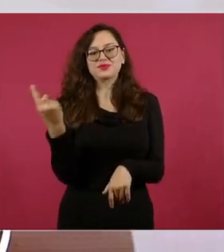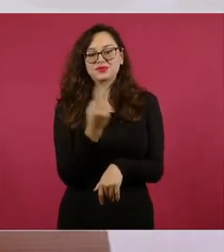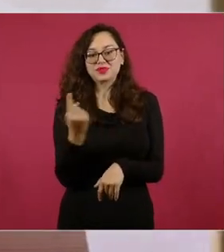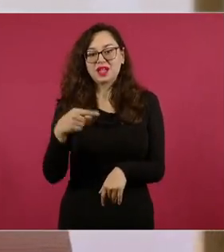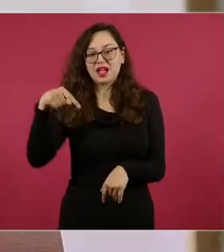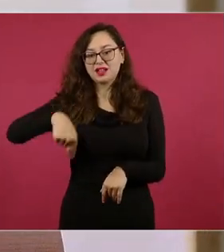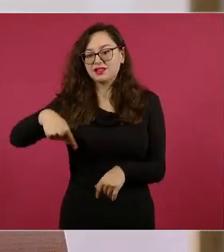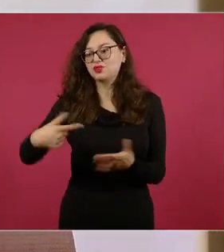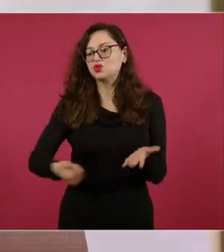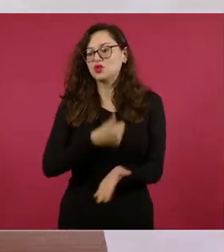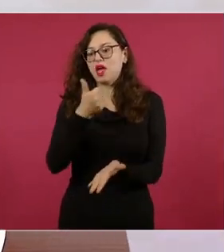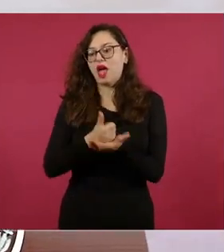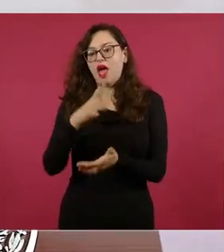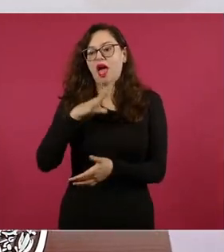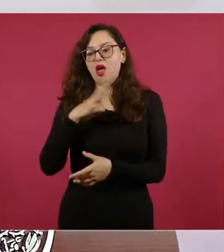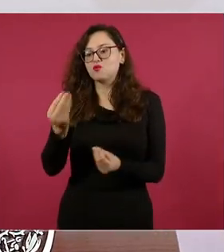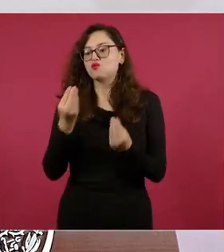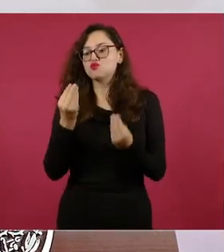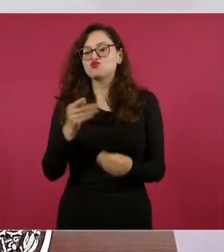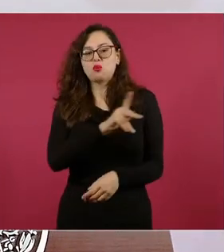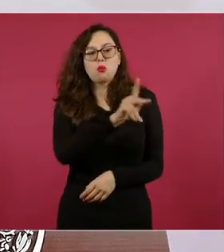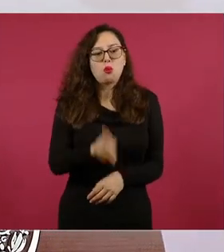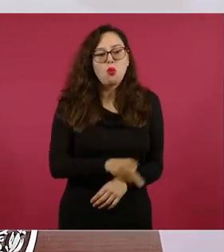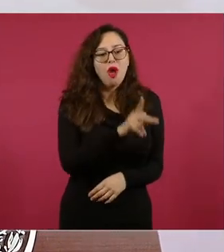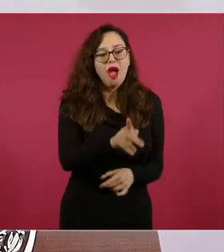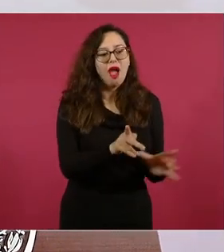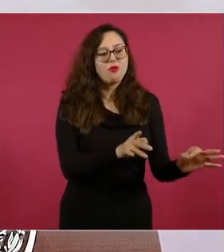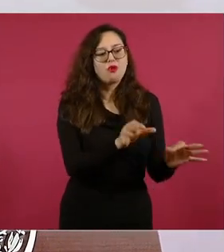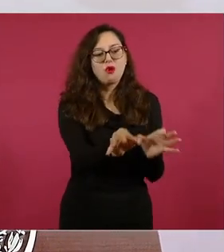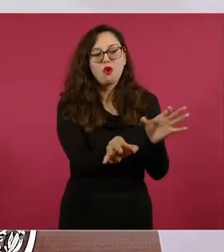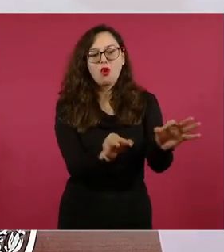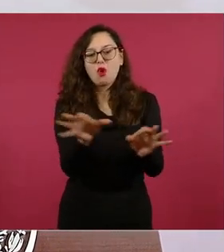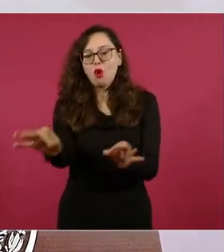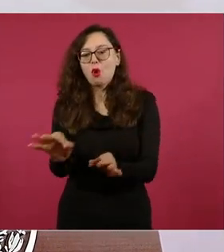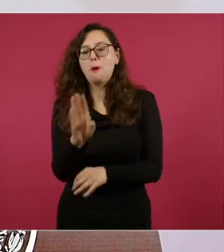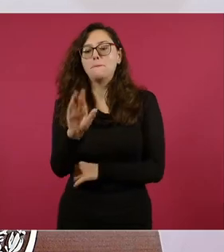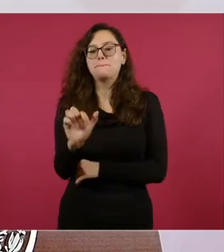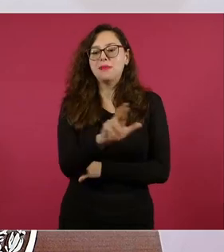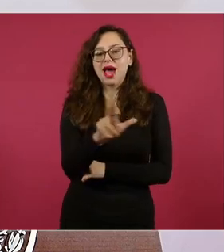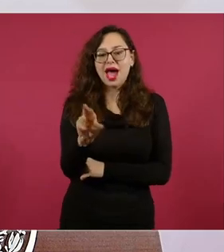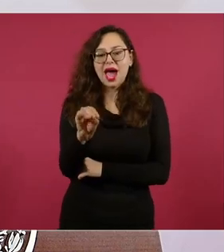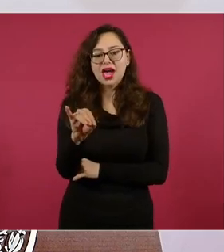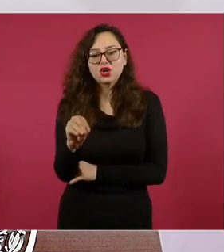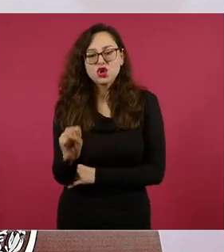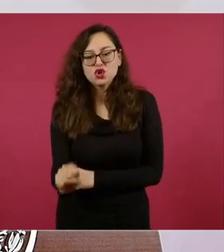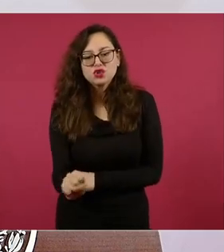barrios, de pueblos. Por eso se puede